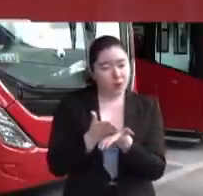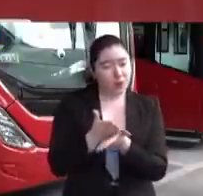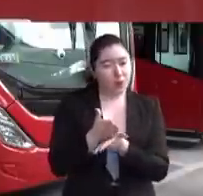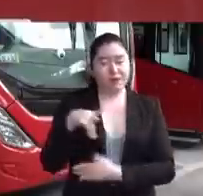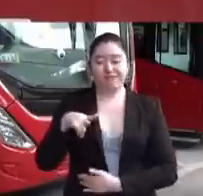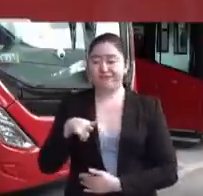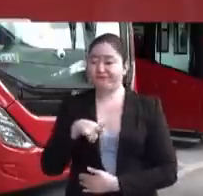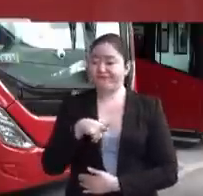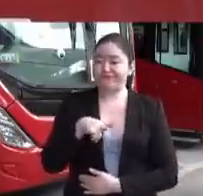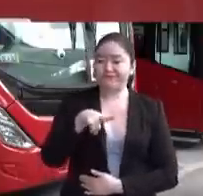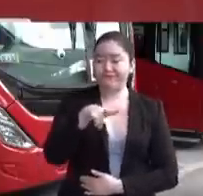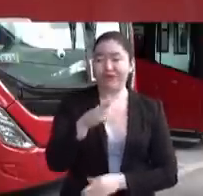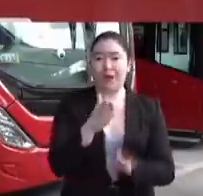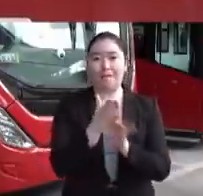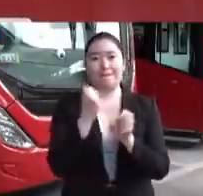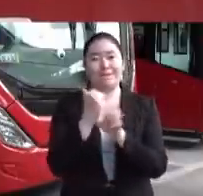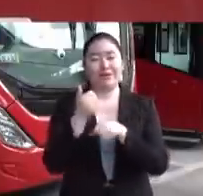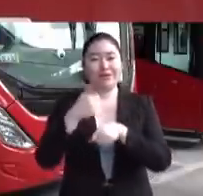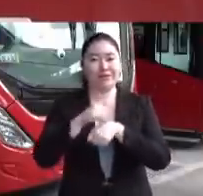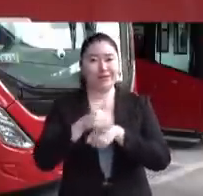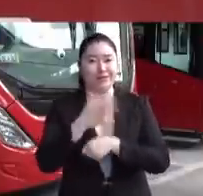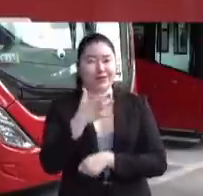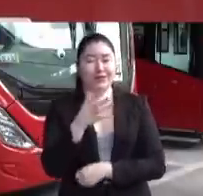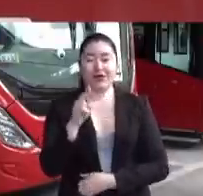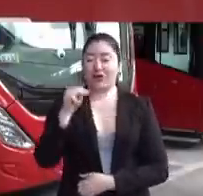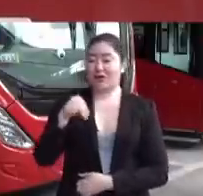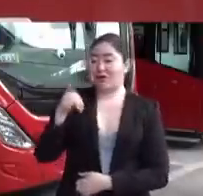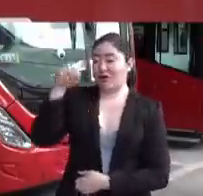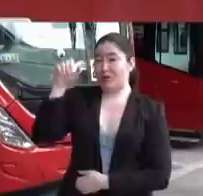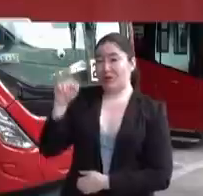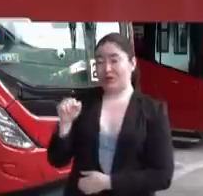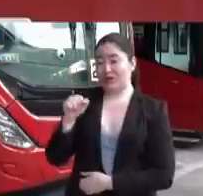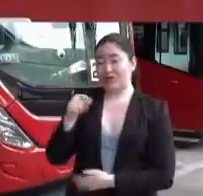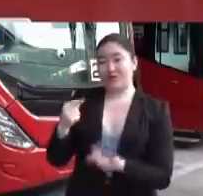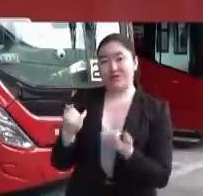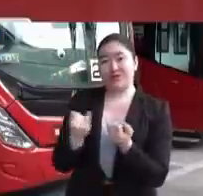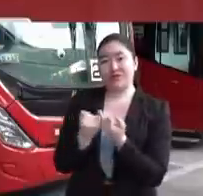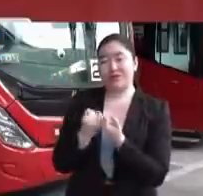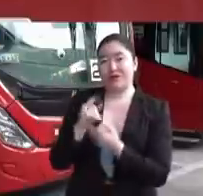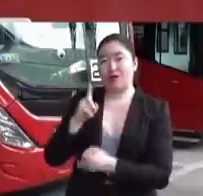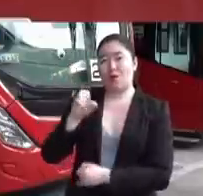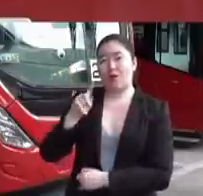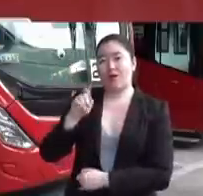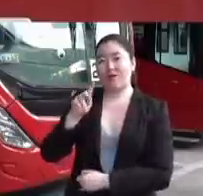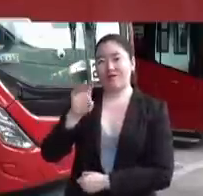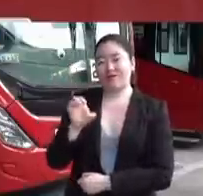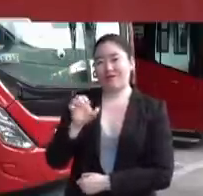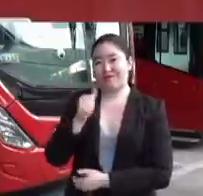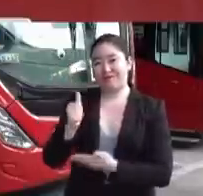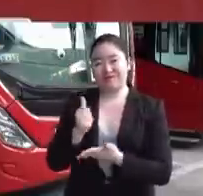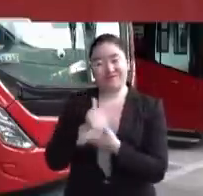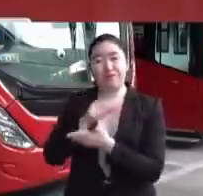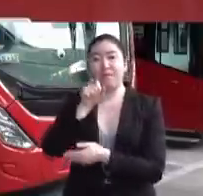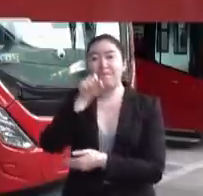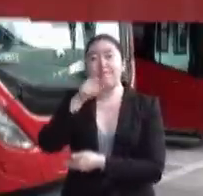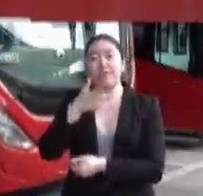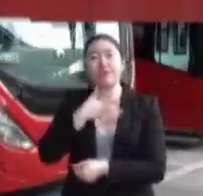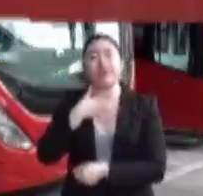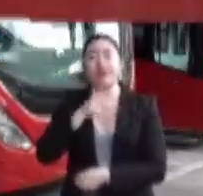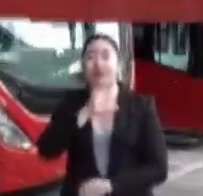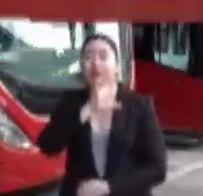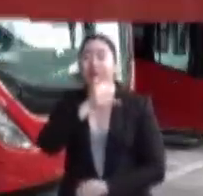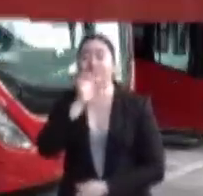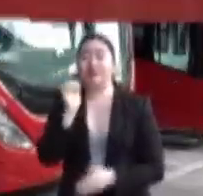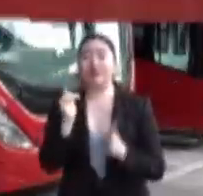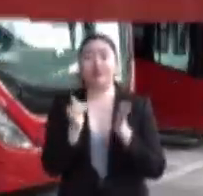esta línea 5 del Metrobús, norte-sur, al oriente de la ciudad, y va a mover pues cerca de 500